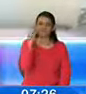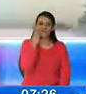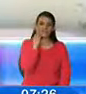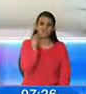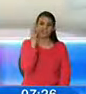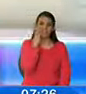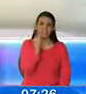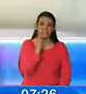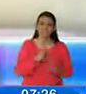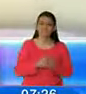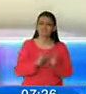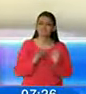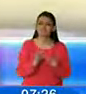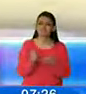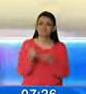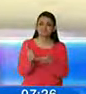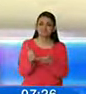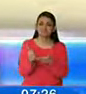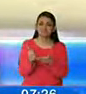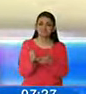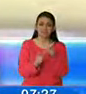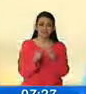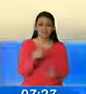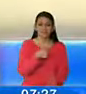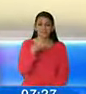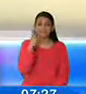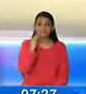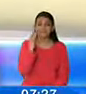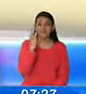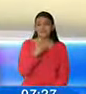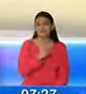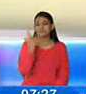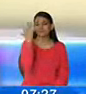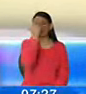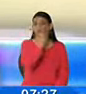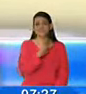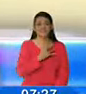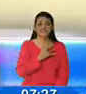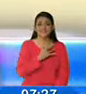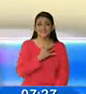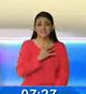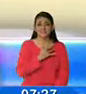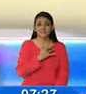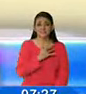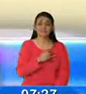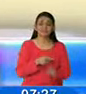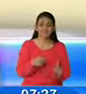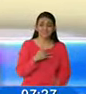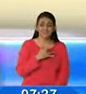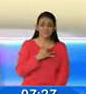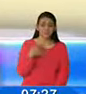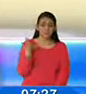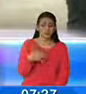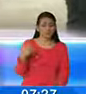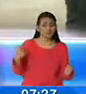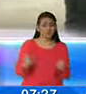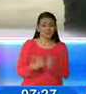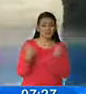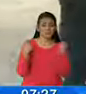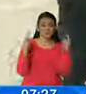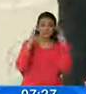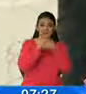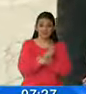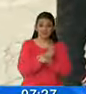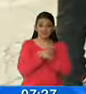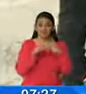Prestos para ayudarles a todas las personas y como experiencia maravillosa y al mismo tiempo doloroso también por las circunstancias. Mientras que